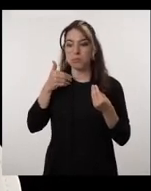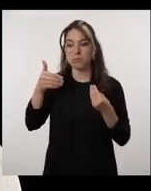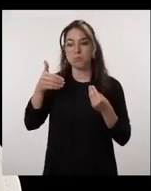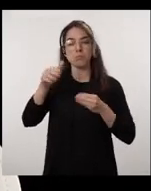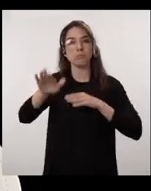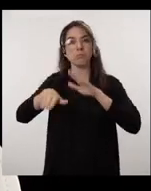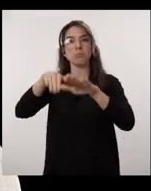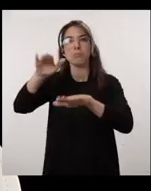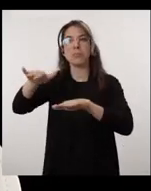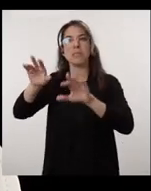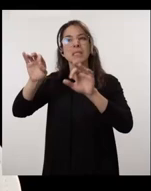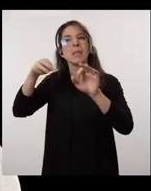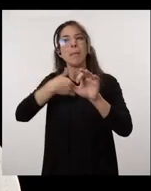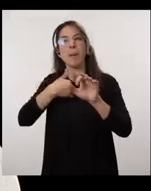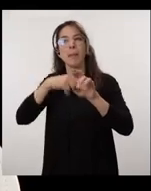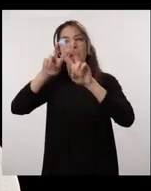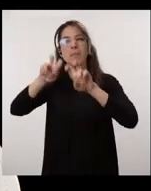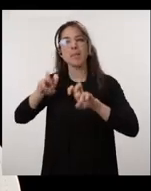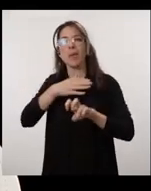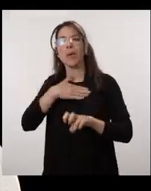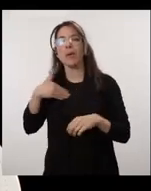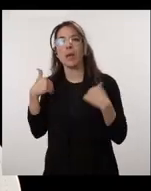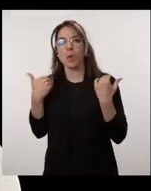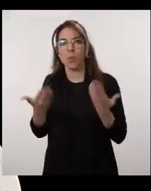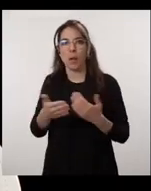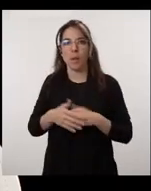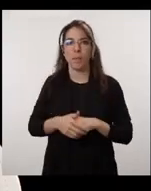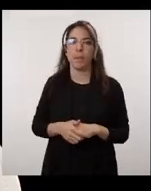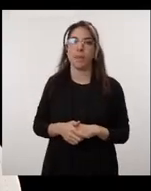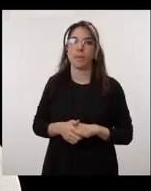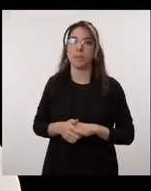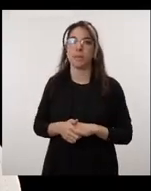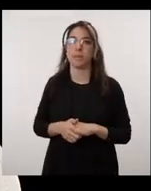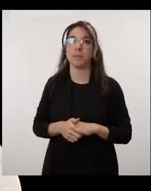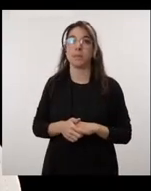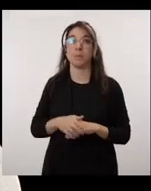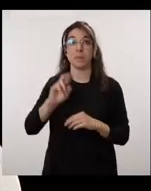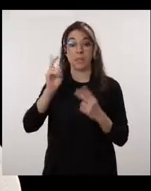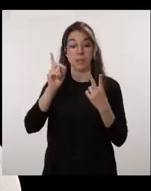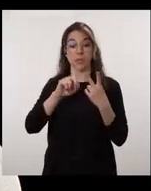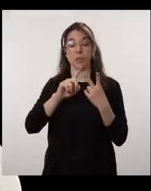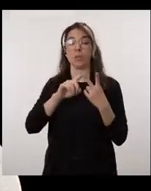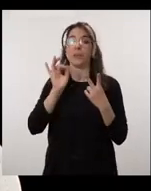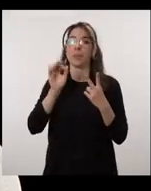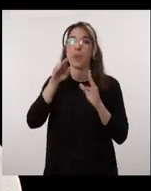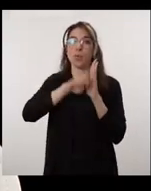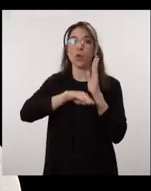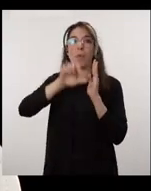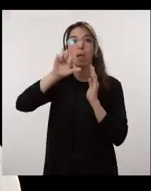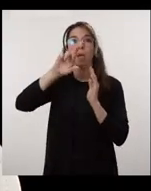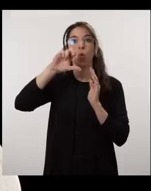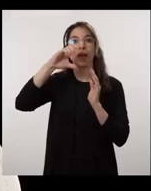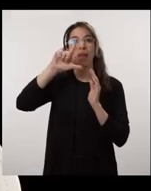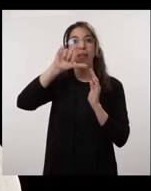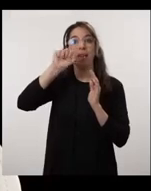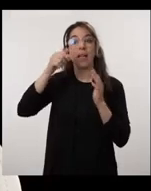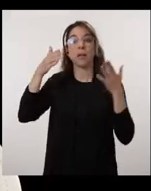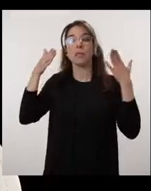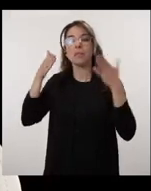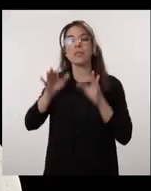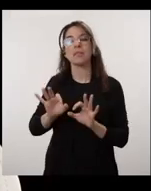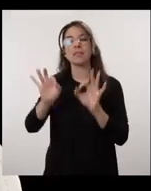nuestros siguientes hitos como investigadores nuestras siguientes acciones en segundo lugar aunque el programa áurich lea